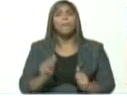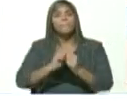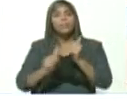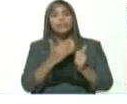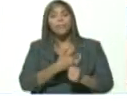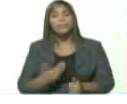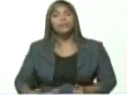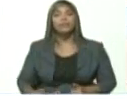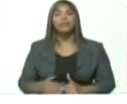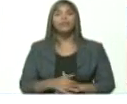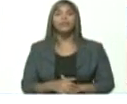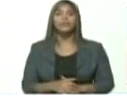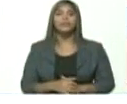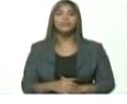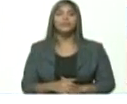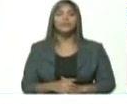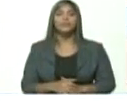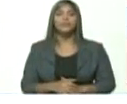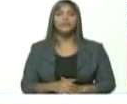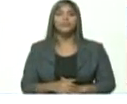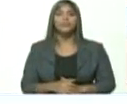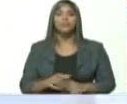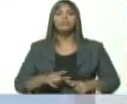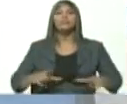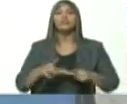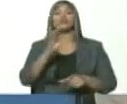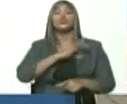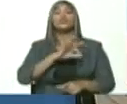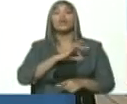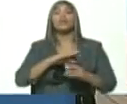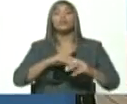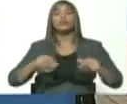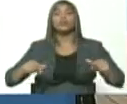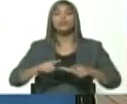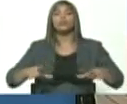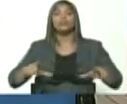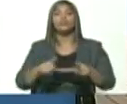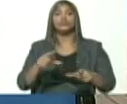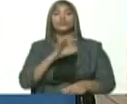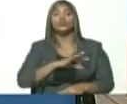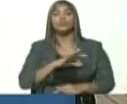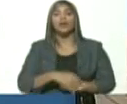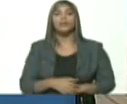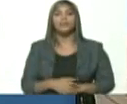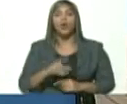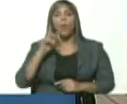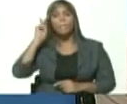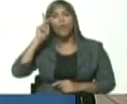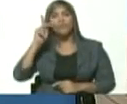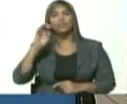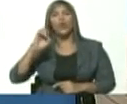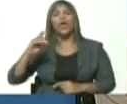vicepresidente sectorial del Socialismo Territorial y Social, profesor Eduardo Piñate,